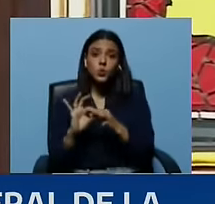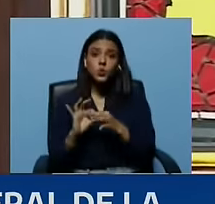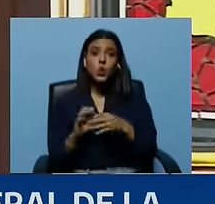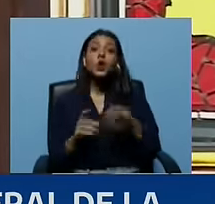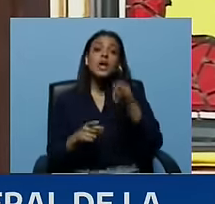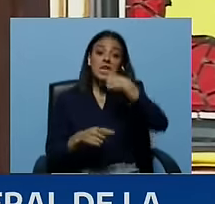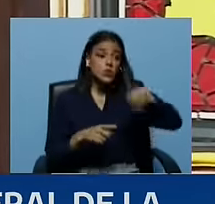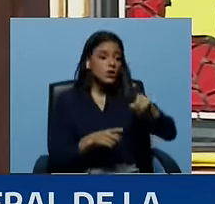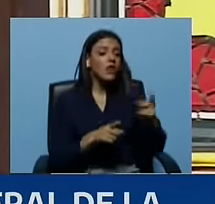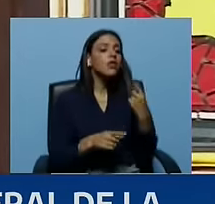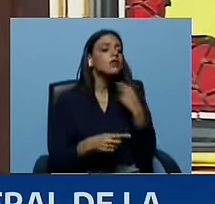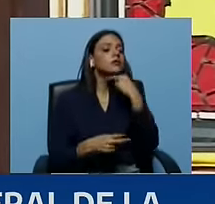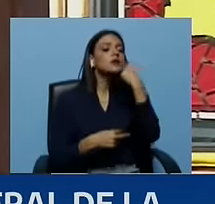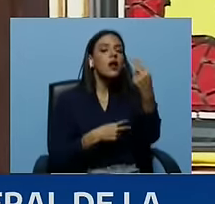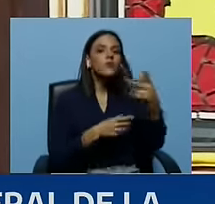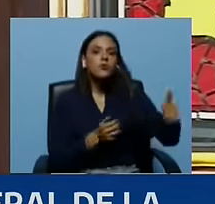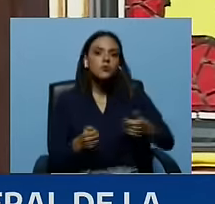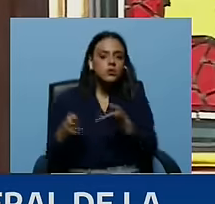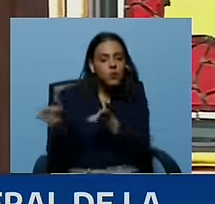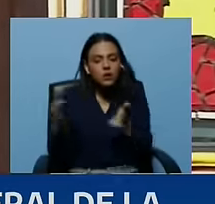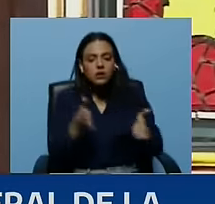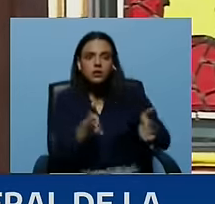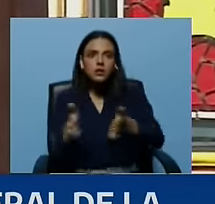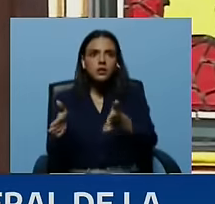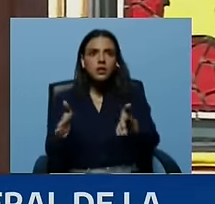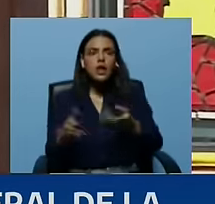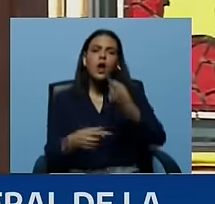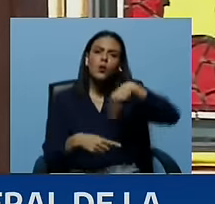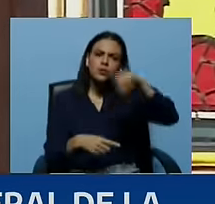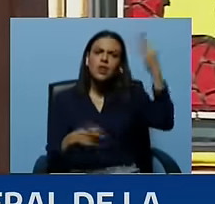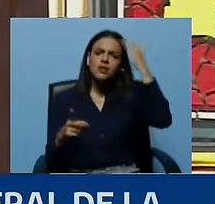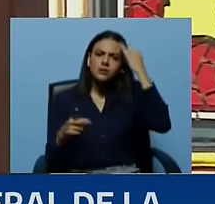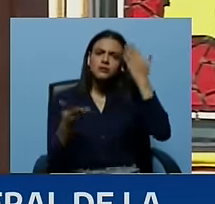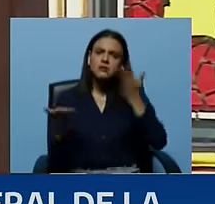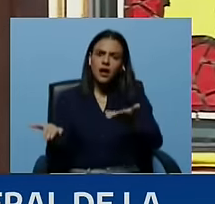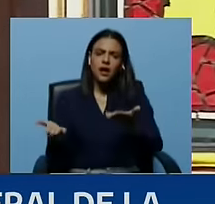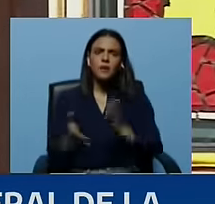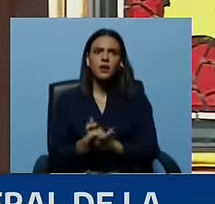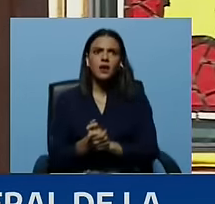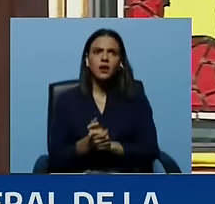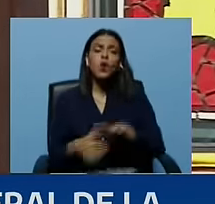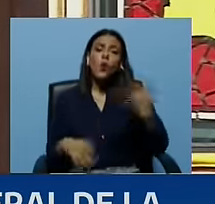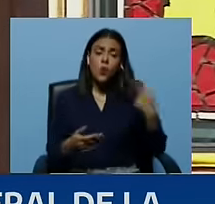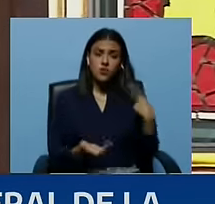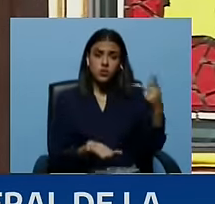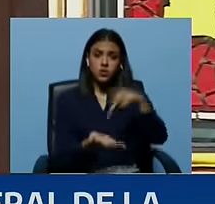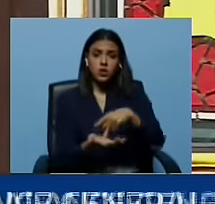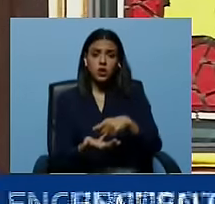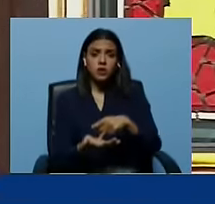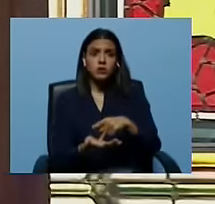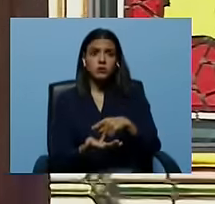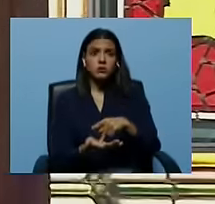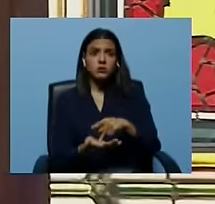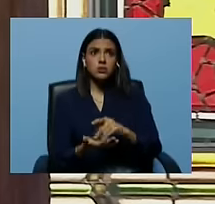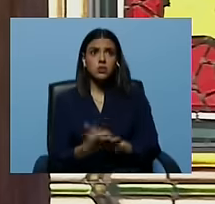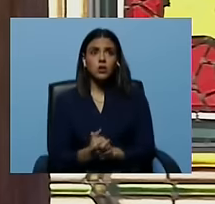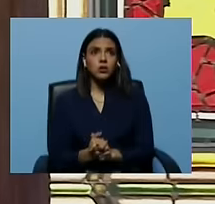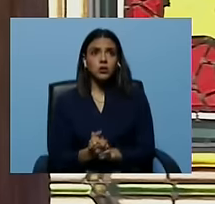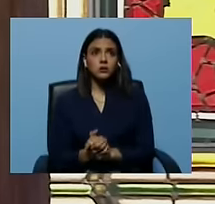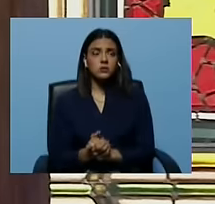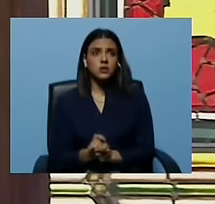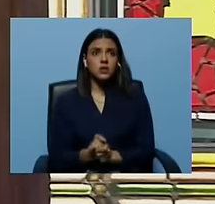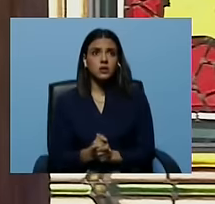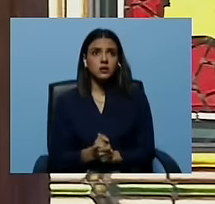recontraguían. Ustedes nos dicen, porque ustedes saben, yo cuando llegué aquí rápidamente, muchas de ustedes me dijeron,